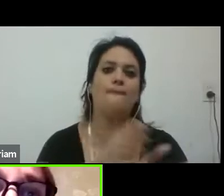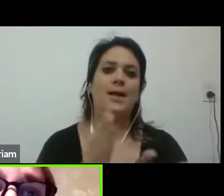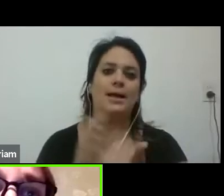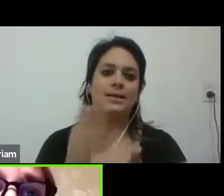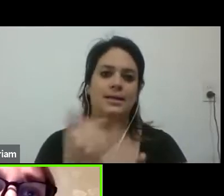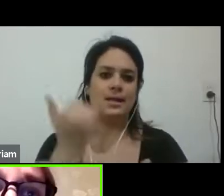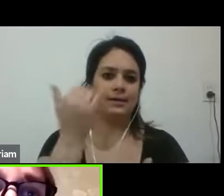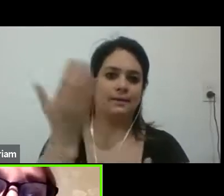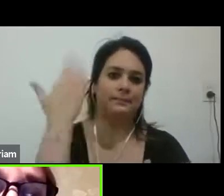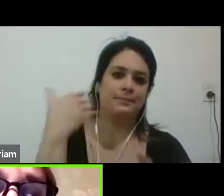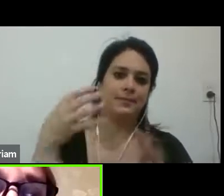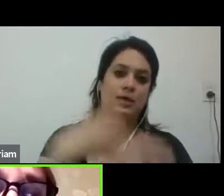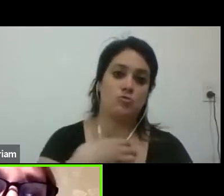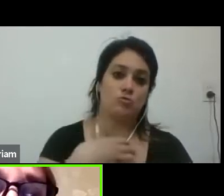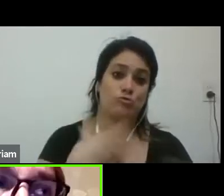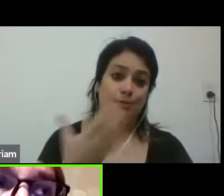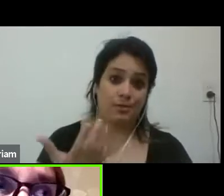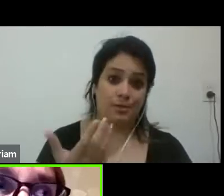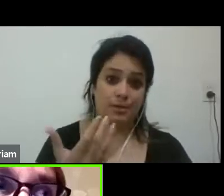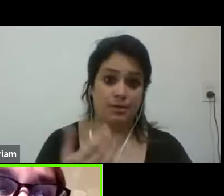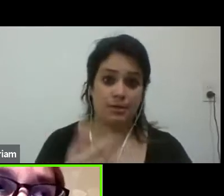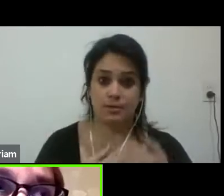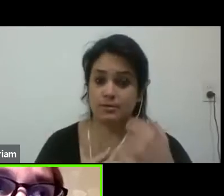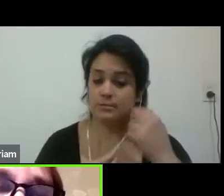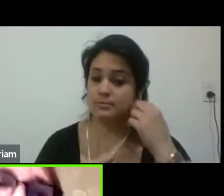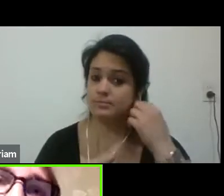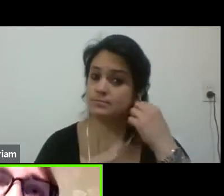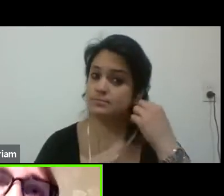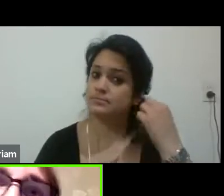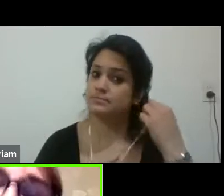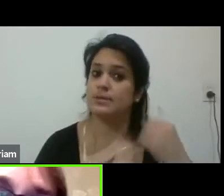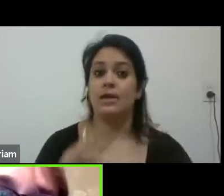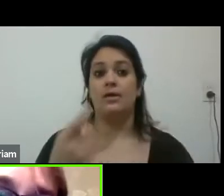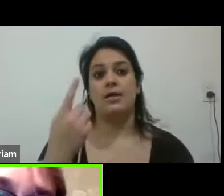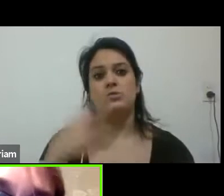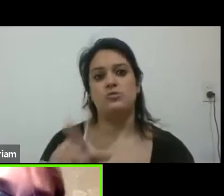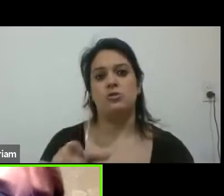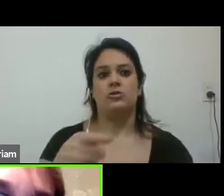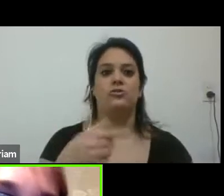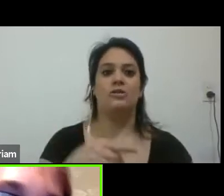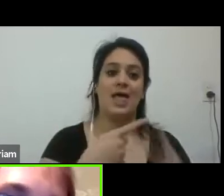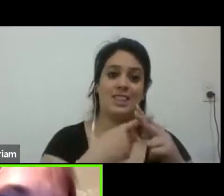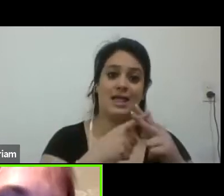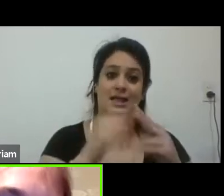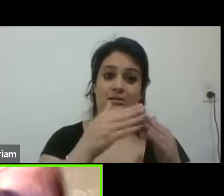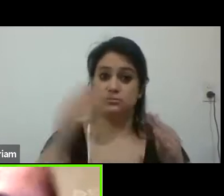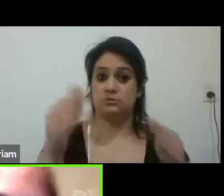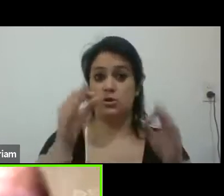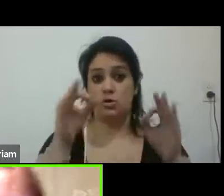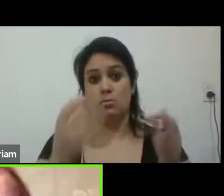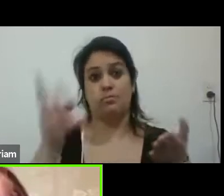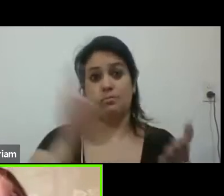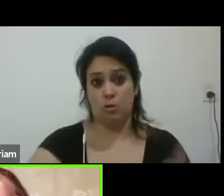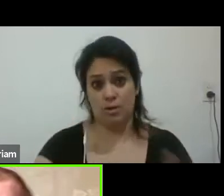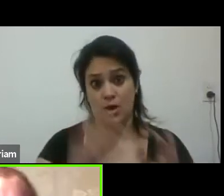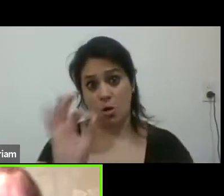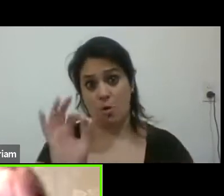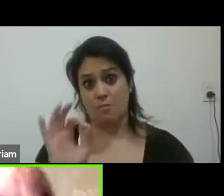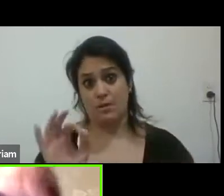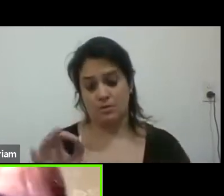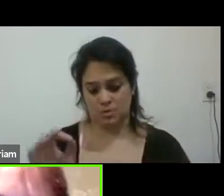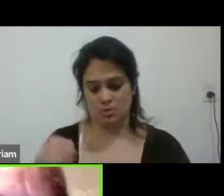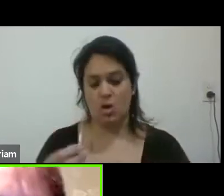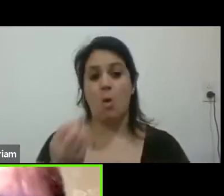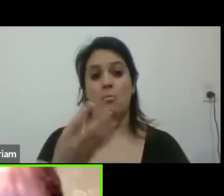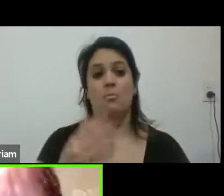cursado como curso entonces tenés que hacer toda la tecnicatura nuevamente porque justamente al ser una